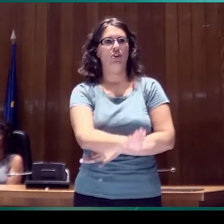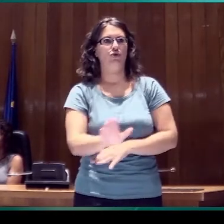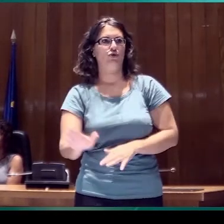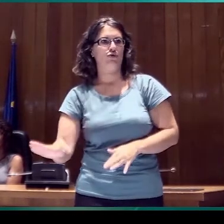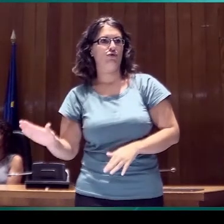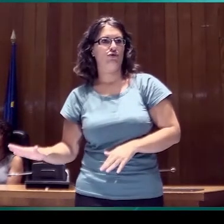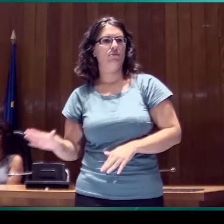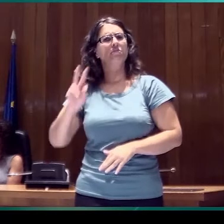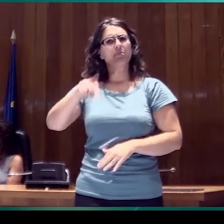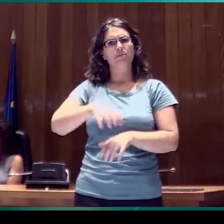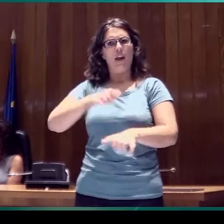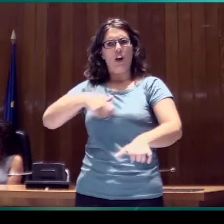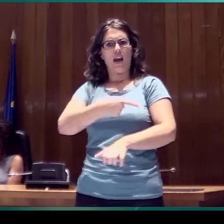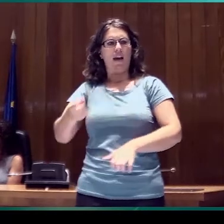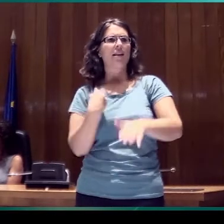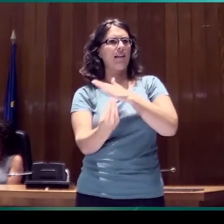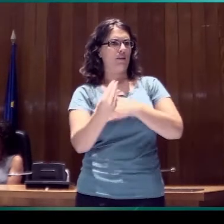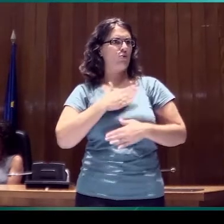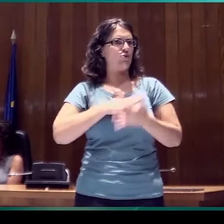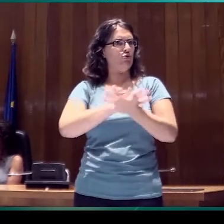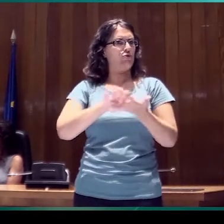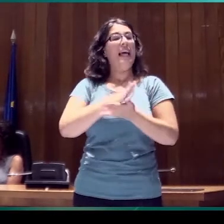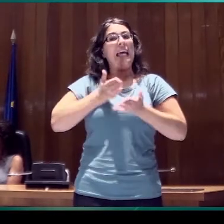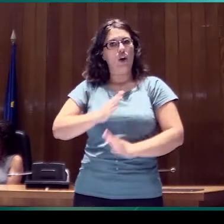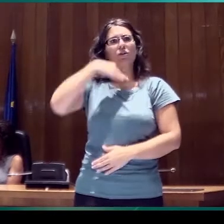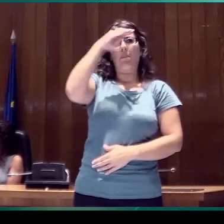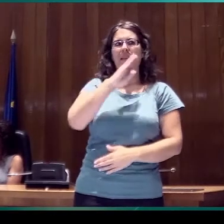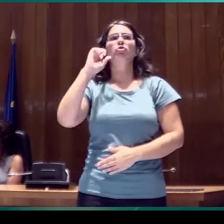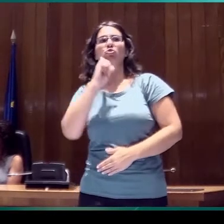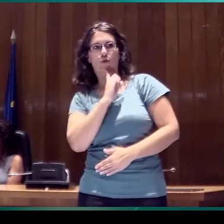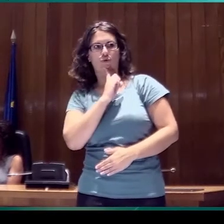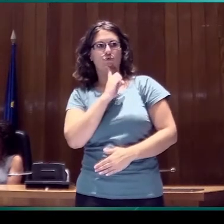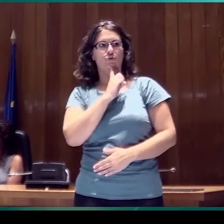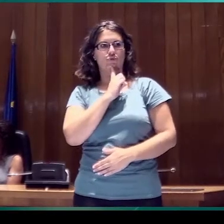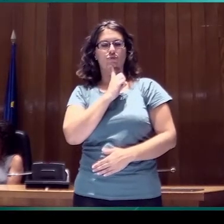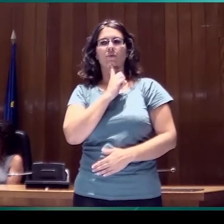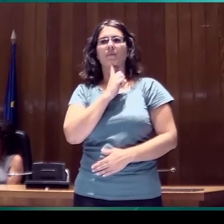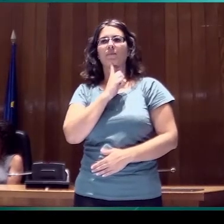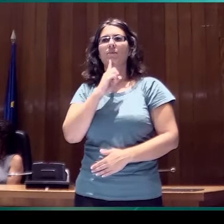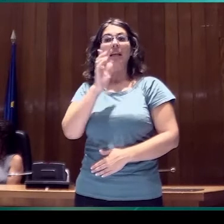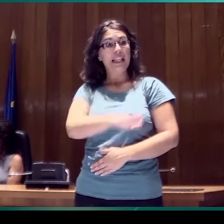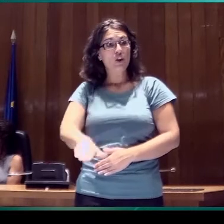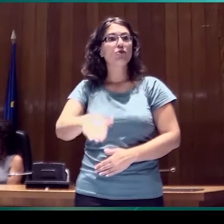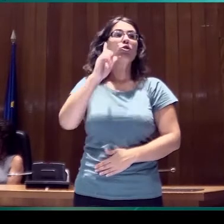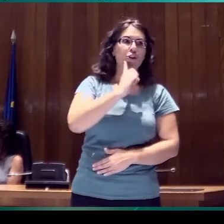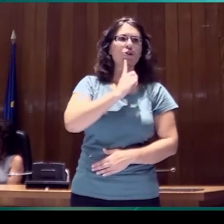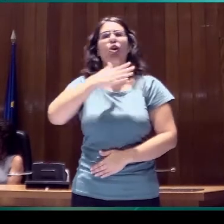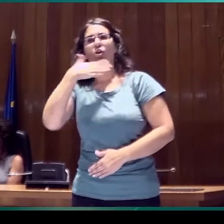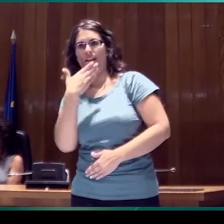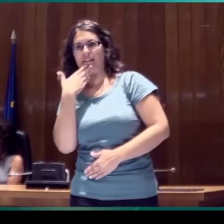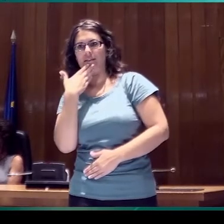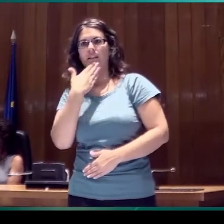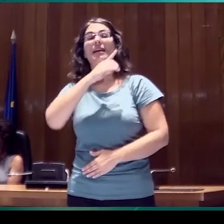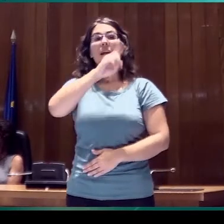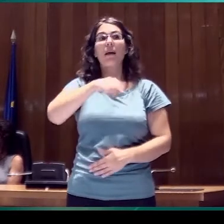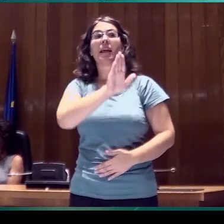eran signantes nativos, hijos de padres sordos signantes, tanto sordos como oyentes. También con niños sordos que estaban escolarizados en